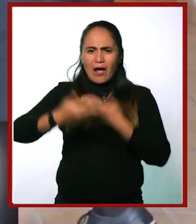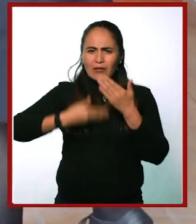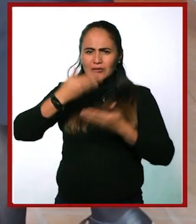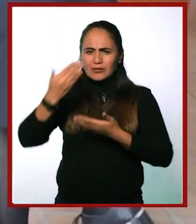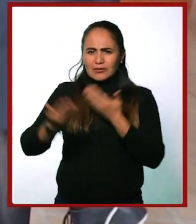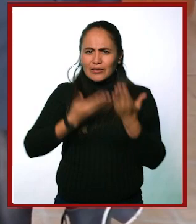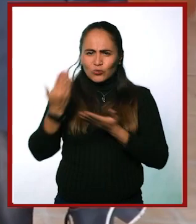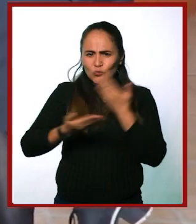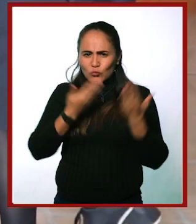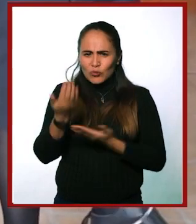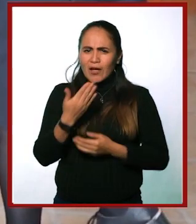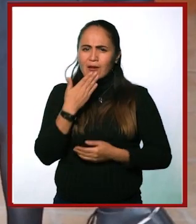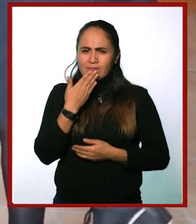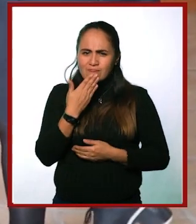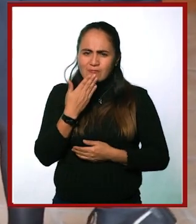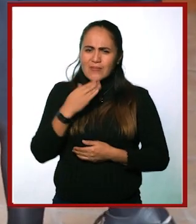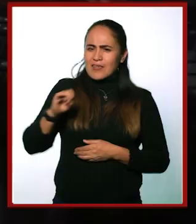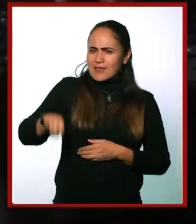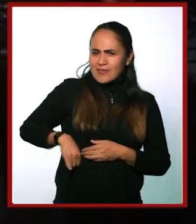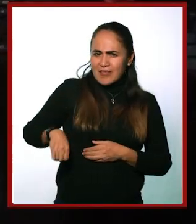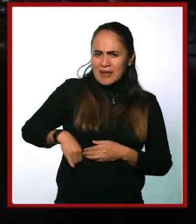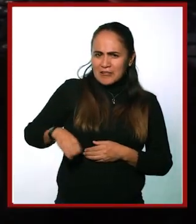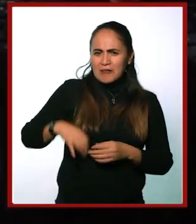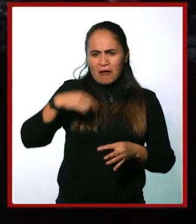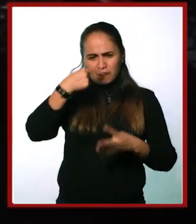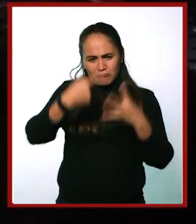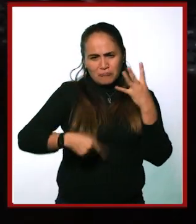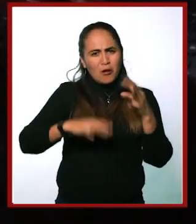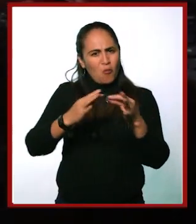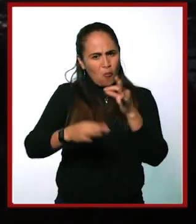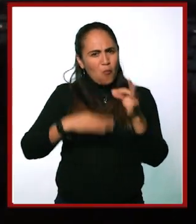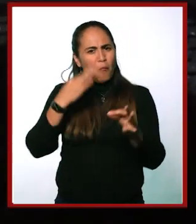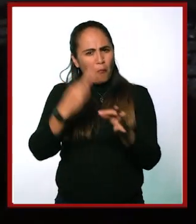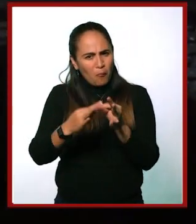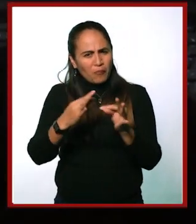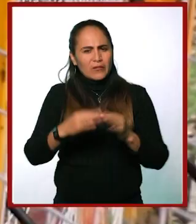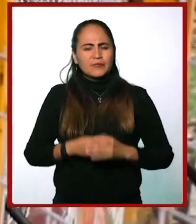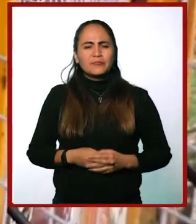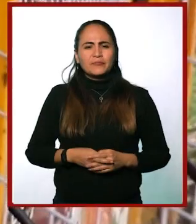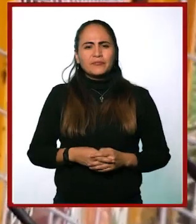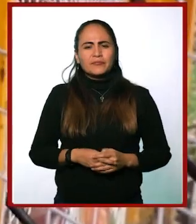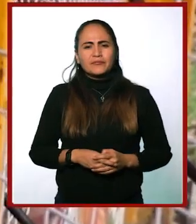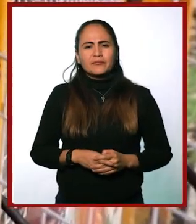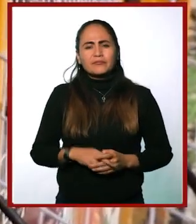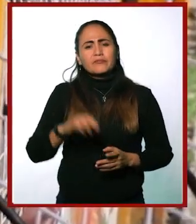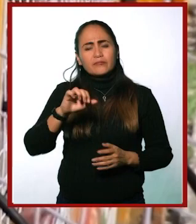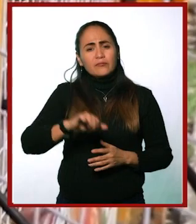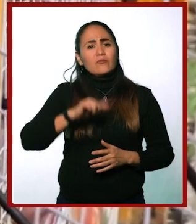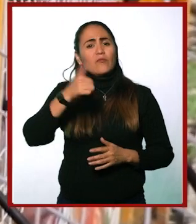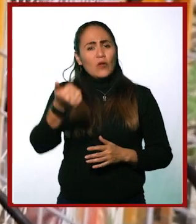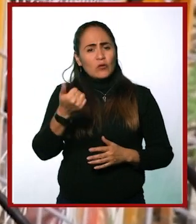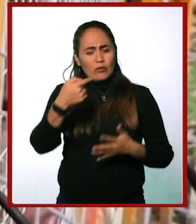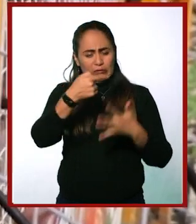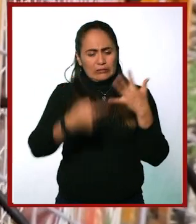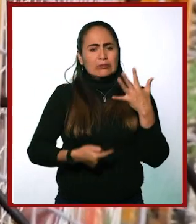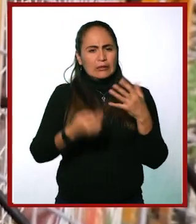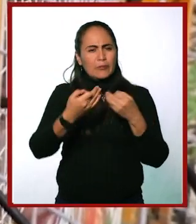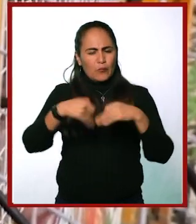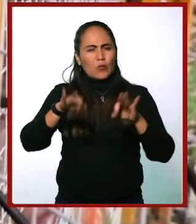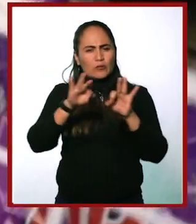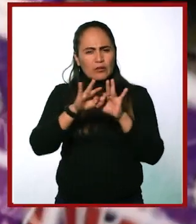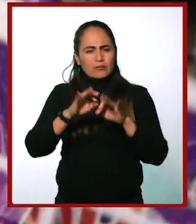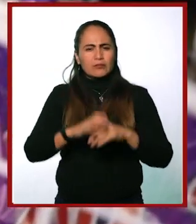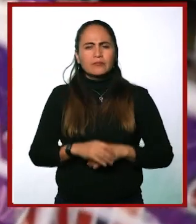procesos pedagógicos interesantes, relevantes, pertinentes para ellos. Y el otro que creo que es fundamental es entender